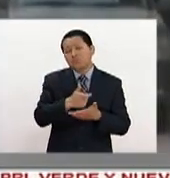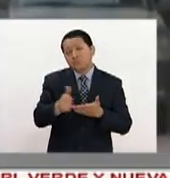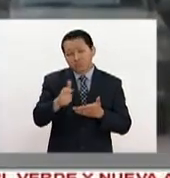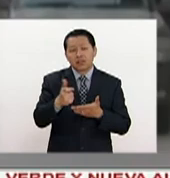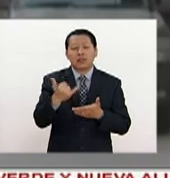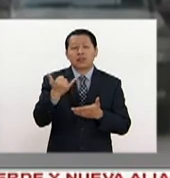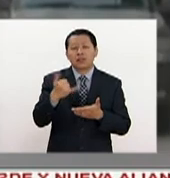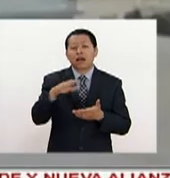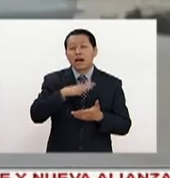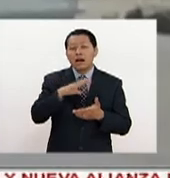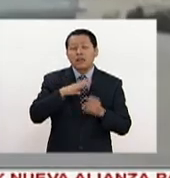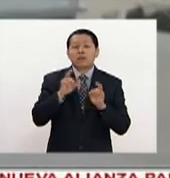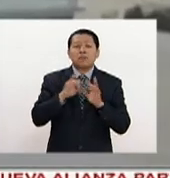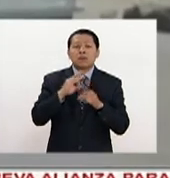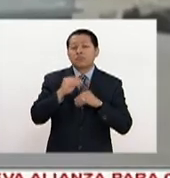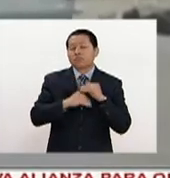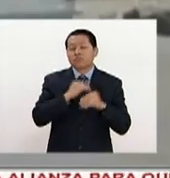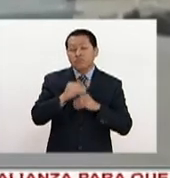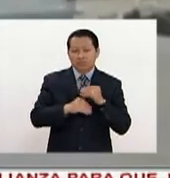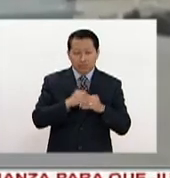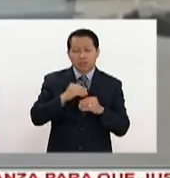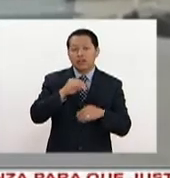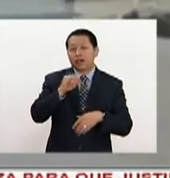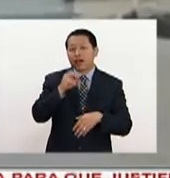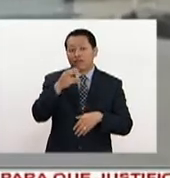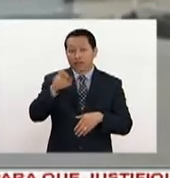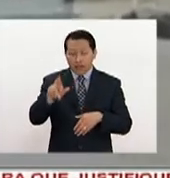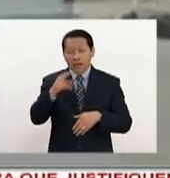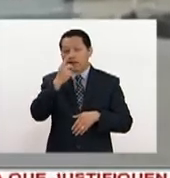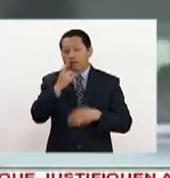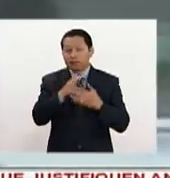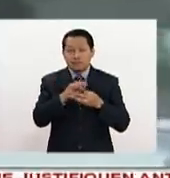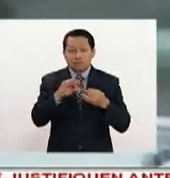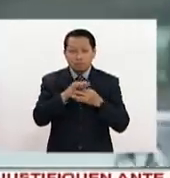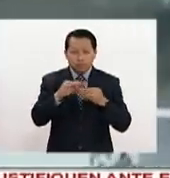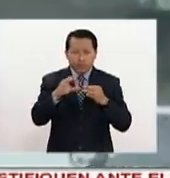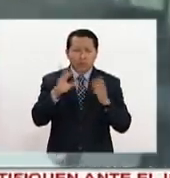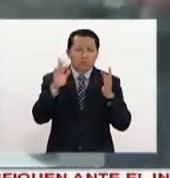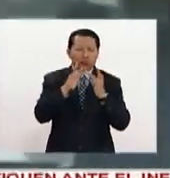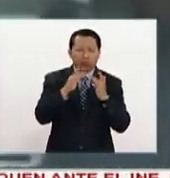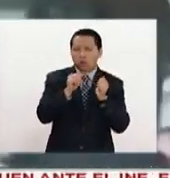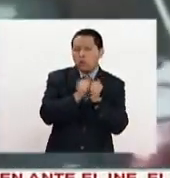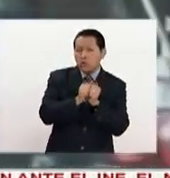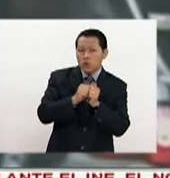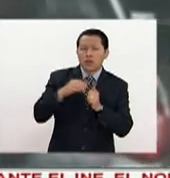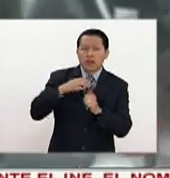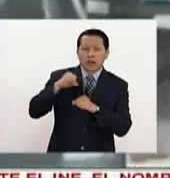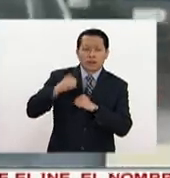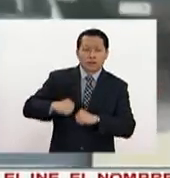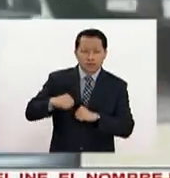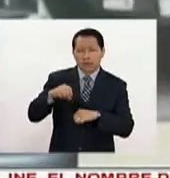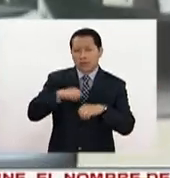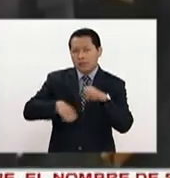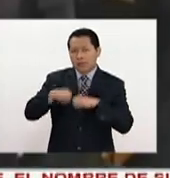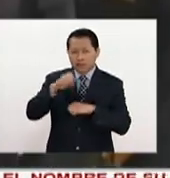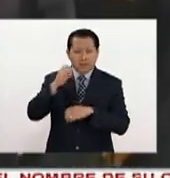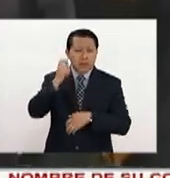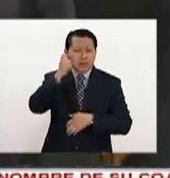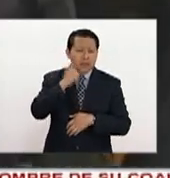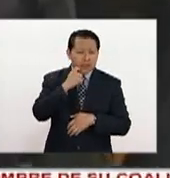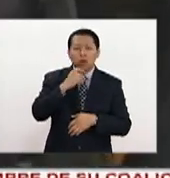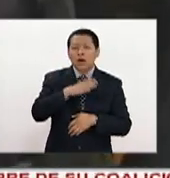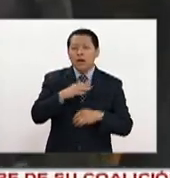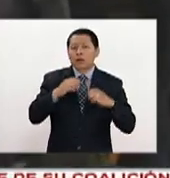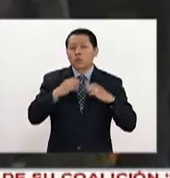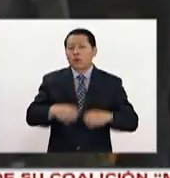presuntamente tuvieron un altercado. El fiscal general Javier Olea Peláez estableció comunicación con la autoridad consular en Guerrero. El funcionario hará la